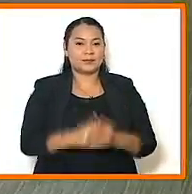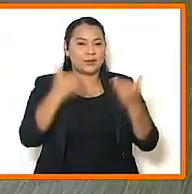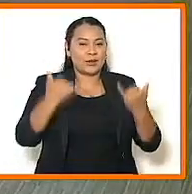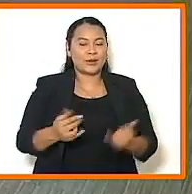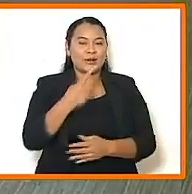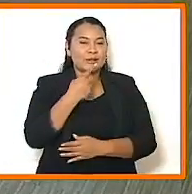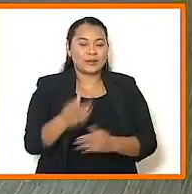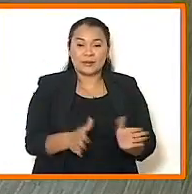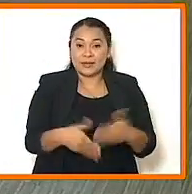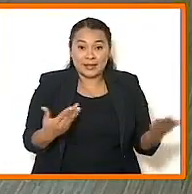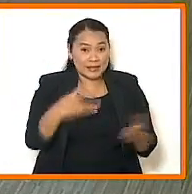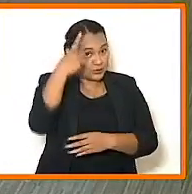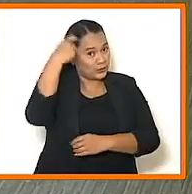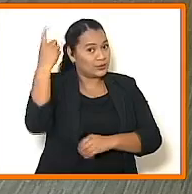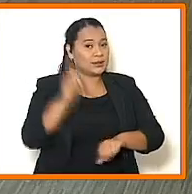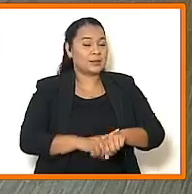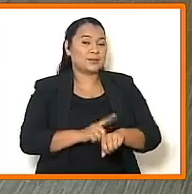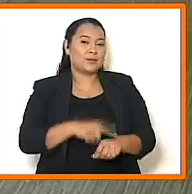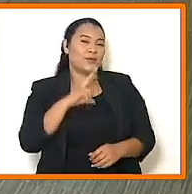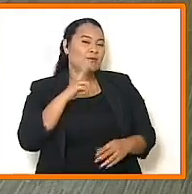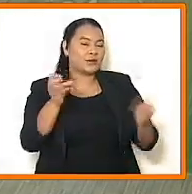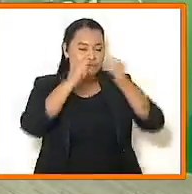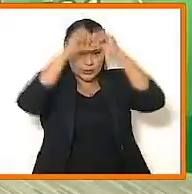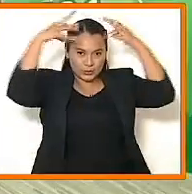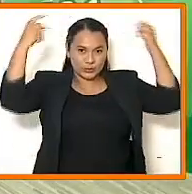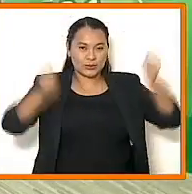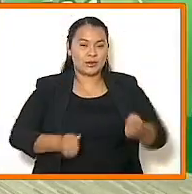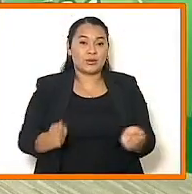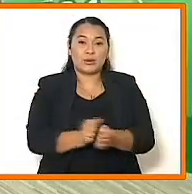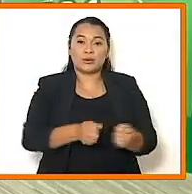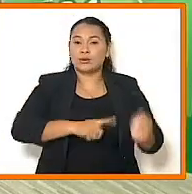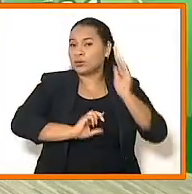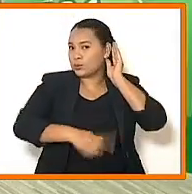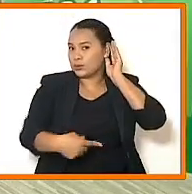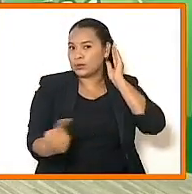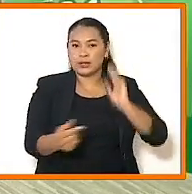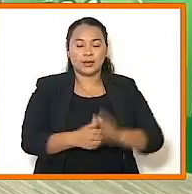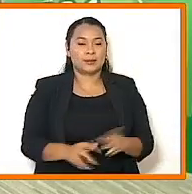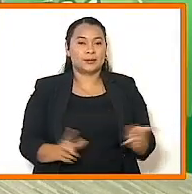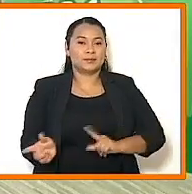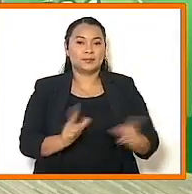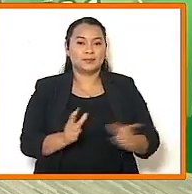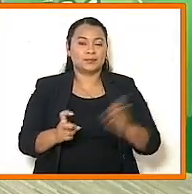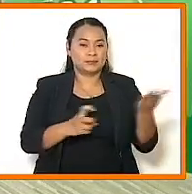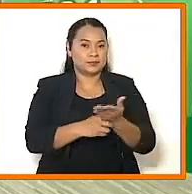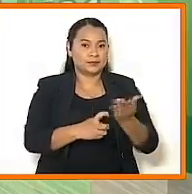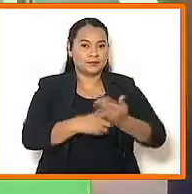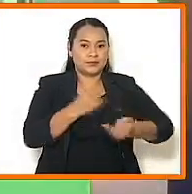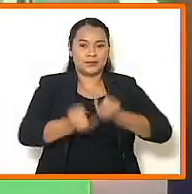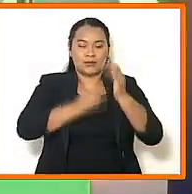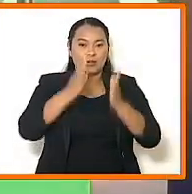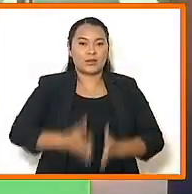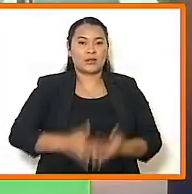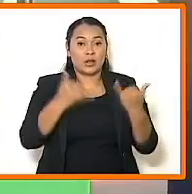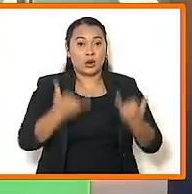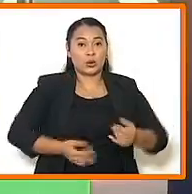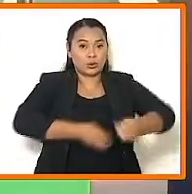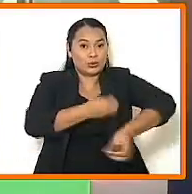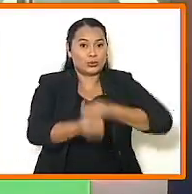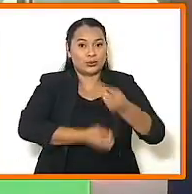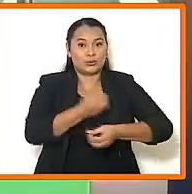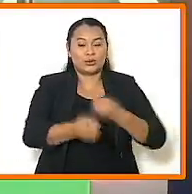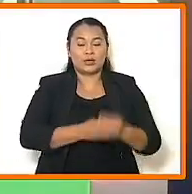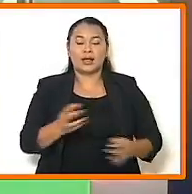qué soñaste, porque llegó el momento de hacerlo realidad con nuestro juego favorito diaria. Espero tengas tu boleto en la mano, jugador, porque en este momento vamos a ingresar nuestras